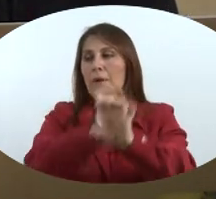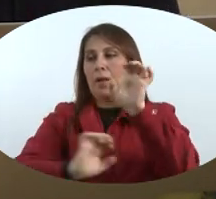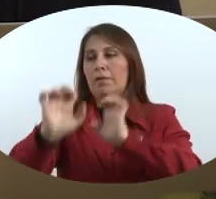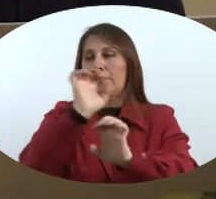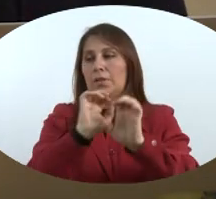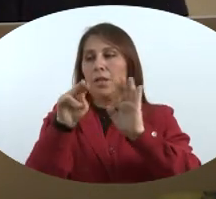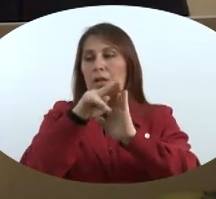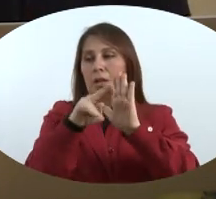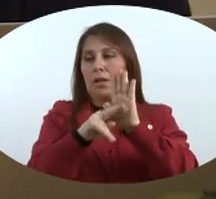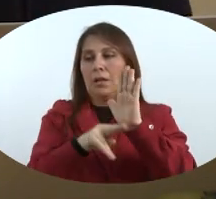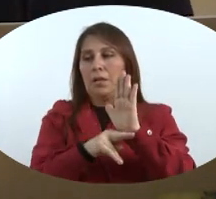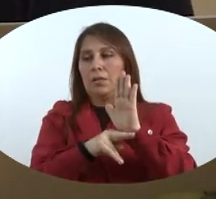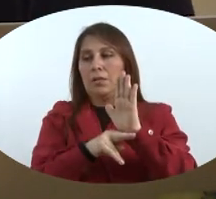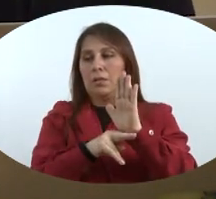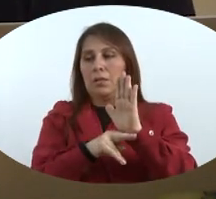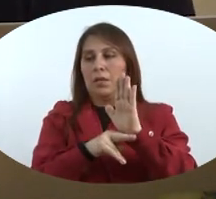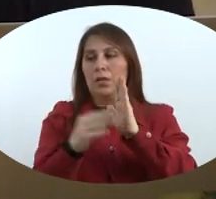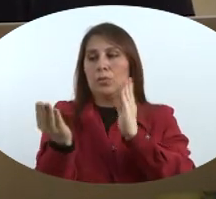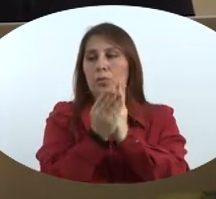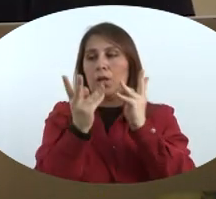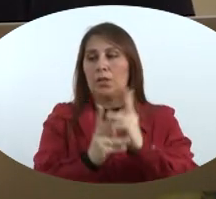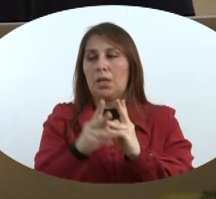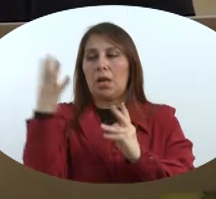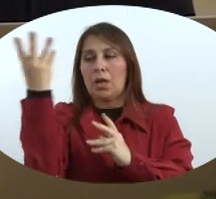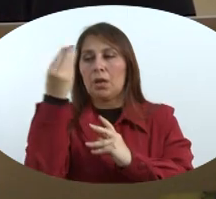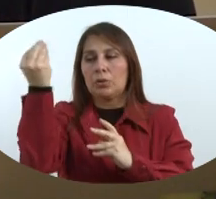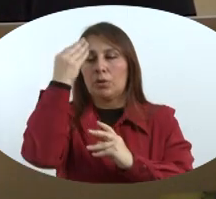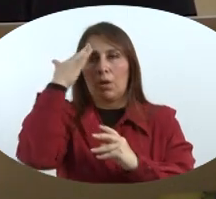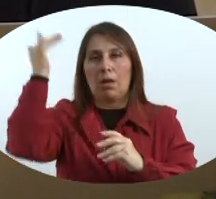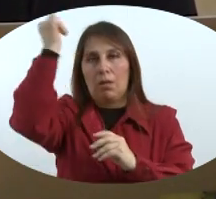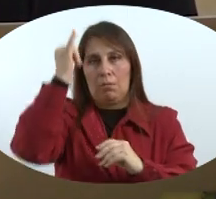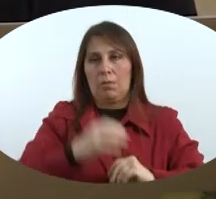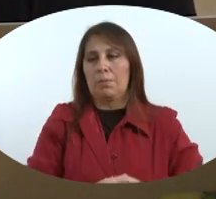defenderla en el consejo académico